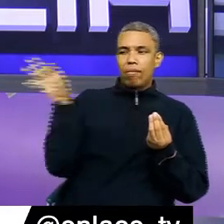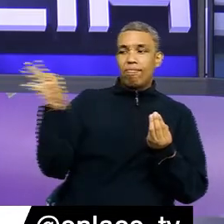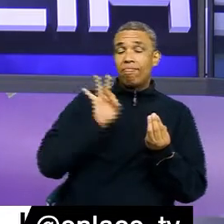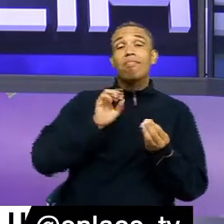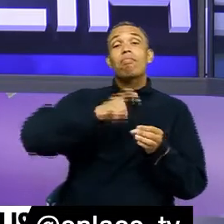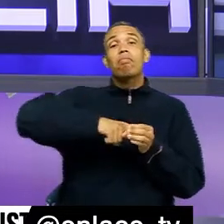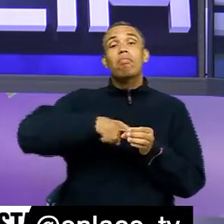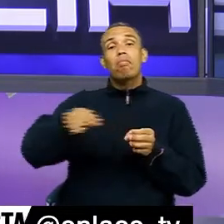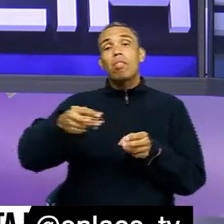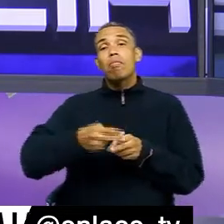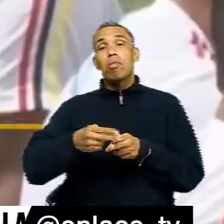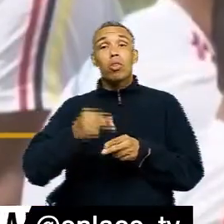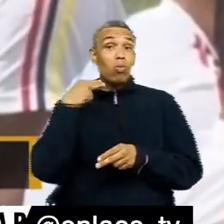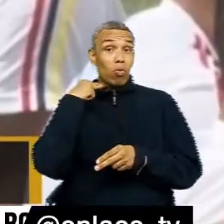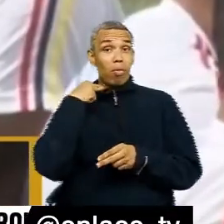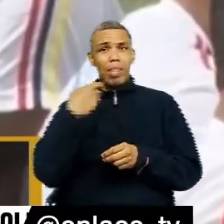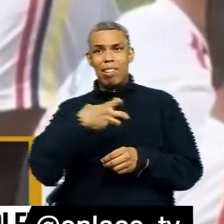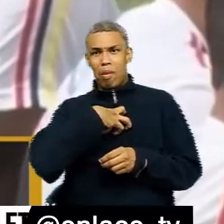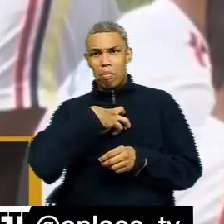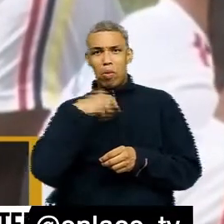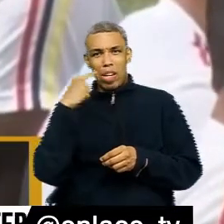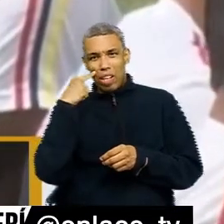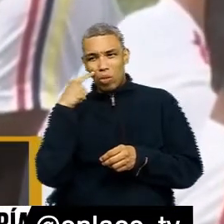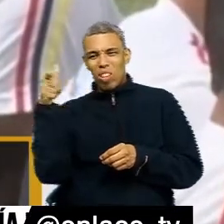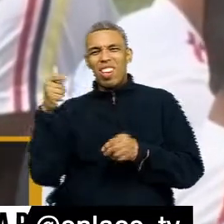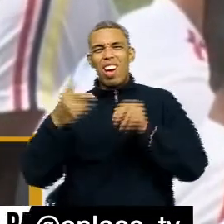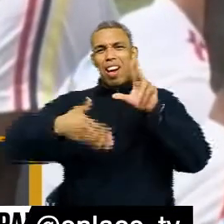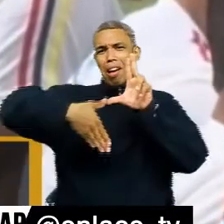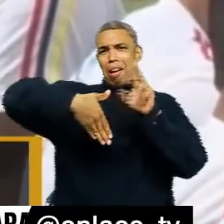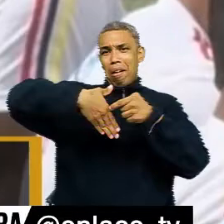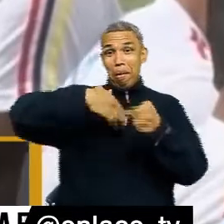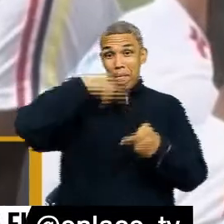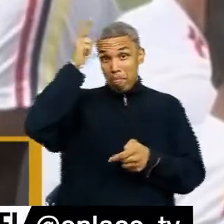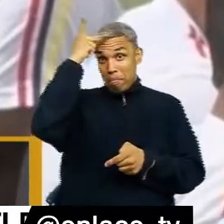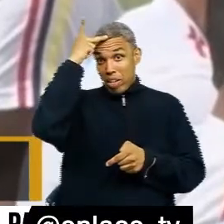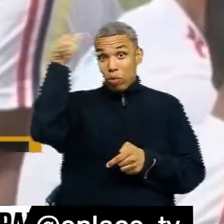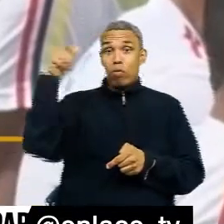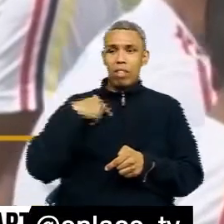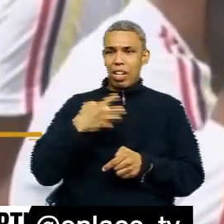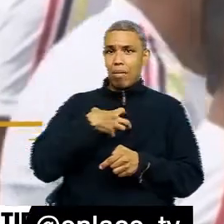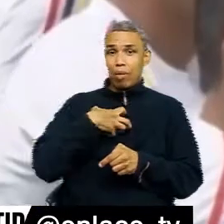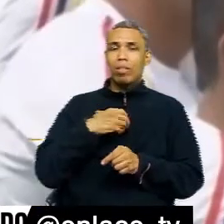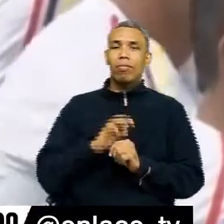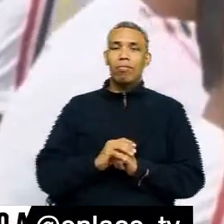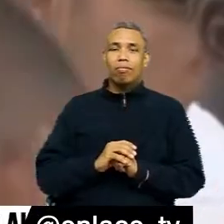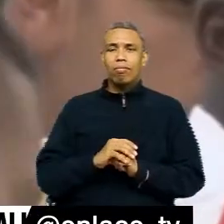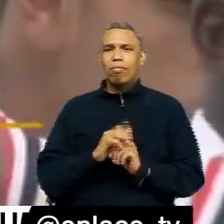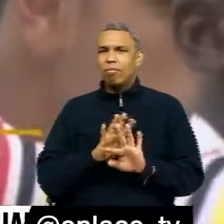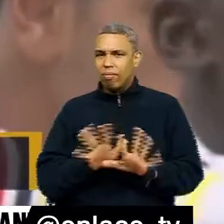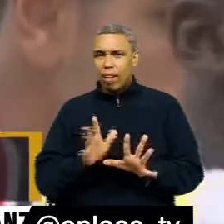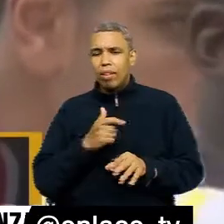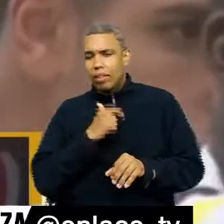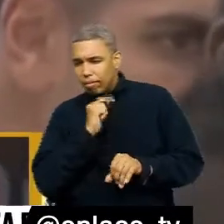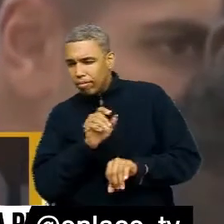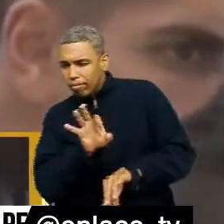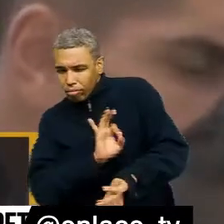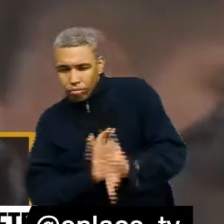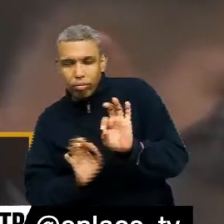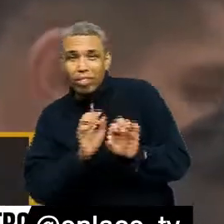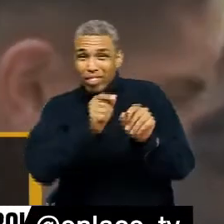noviembre. La Federación Colombiana de Fútbol dio a conocer este miércoles la convocatoria de 19 jugadores que participarán en la